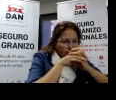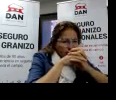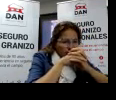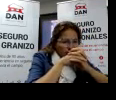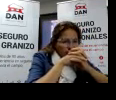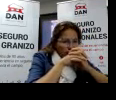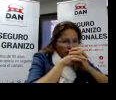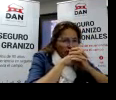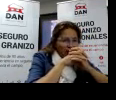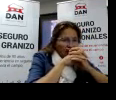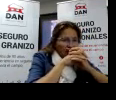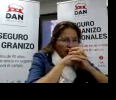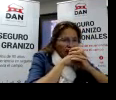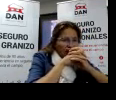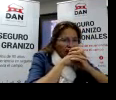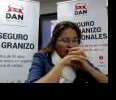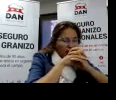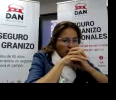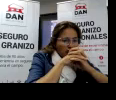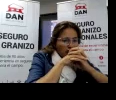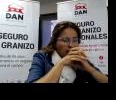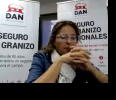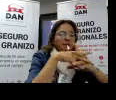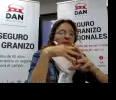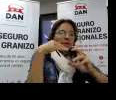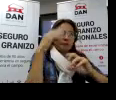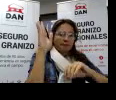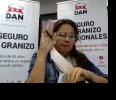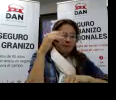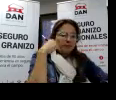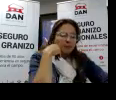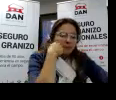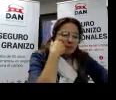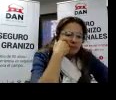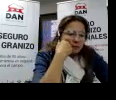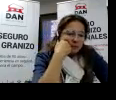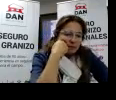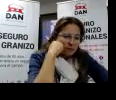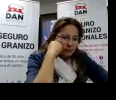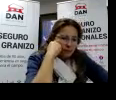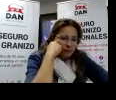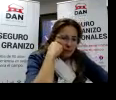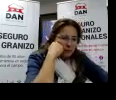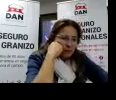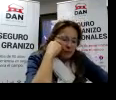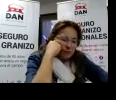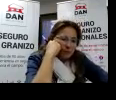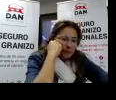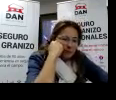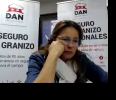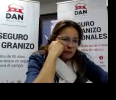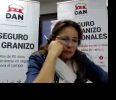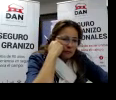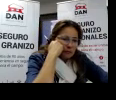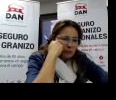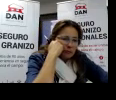donde las lluvias estarían dentro de los promedios o incluso hasta levemente por encima de lo normal en la mayor parte del centro y norte argentino. Ya los colores no